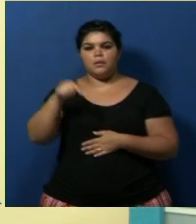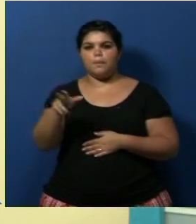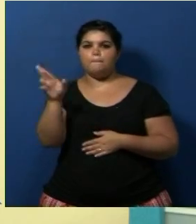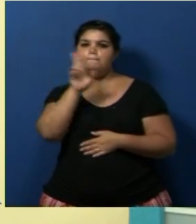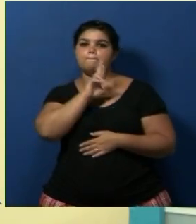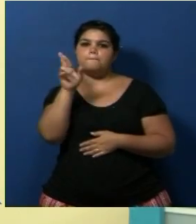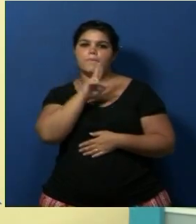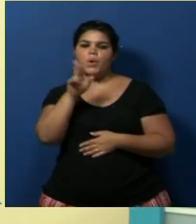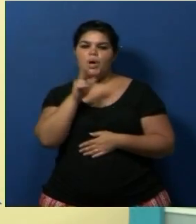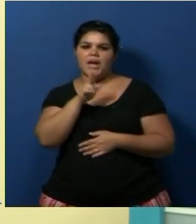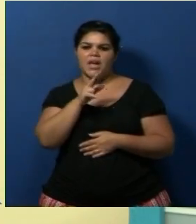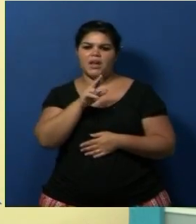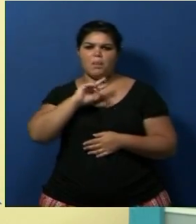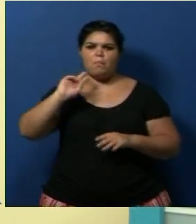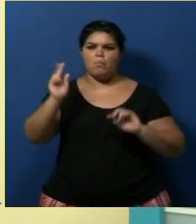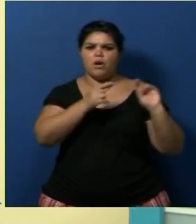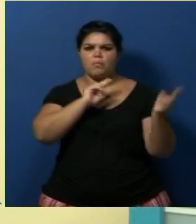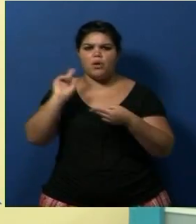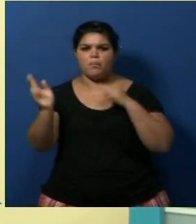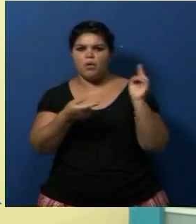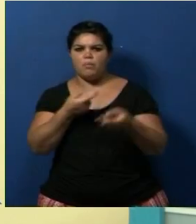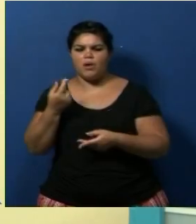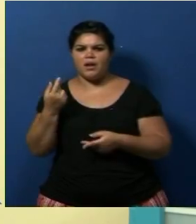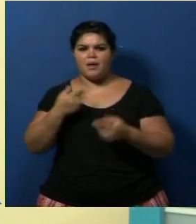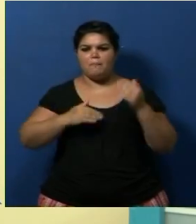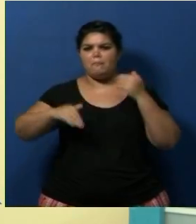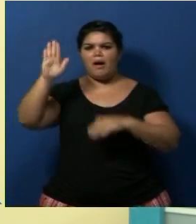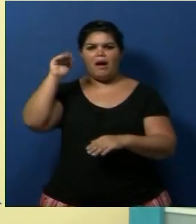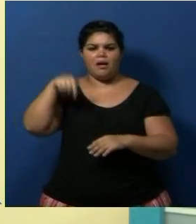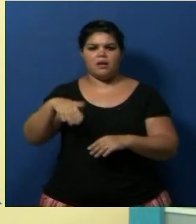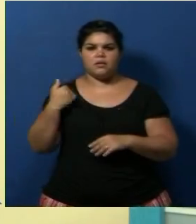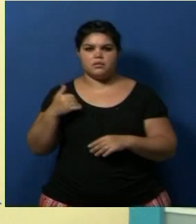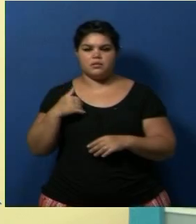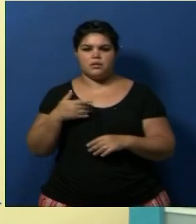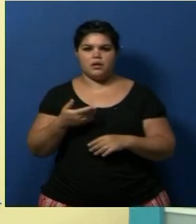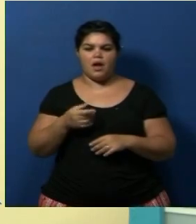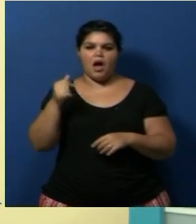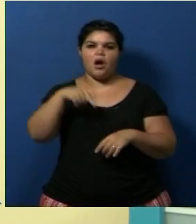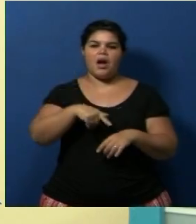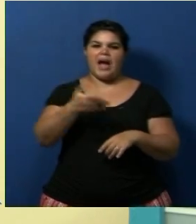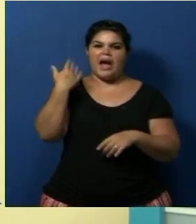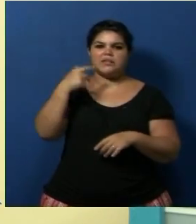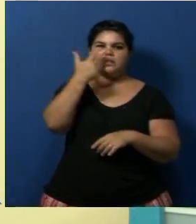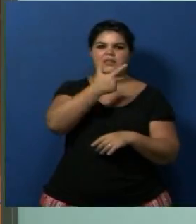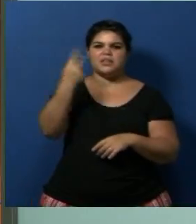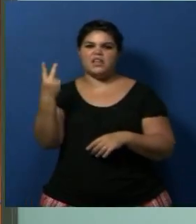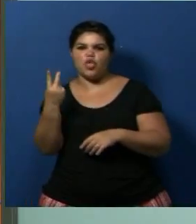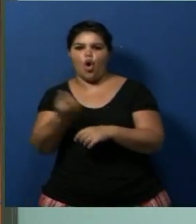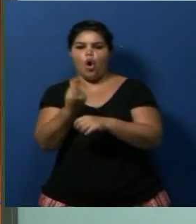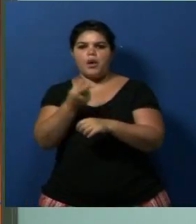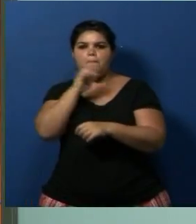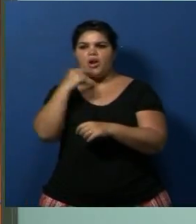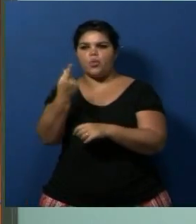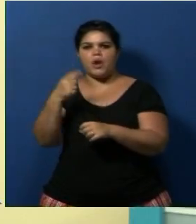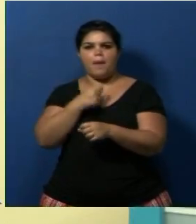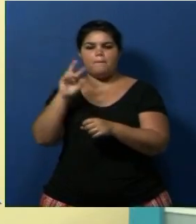cada vez más mujeres mueren en la Argentina. Antes hablamos de 32, terminamos hablando de 29 horas. Claro, el promedio es lamentable. Impresionante.